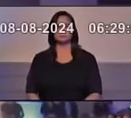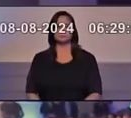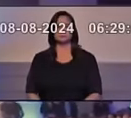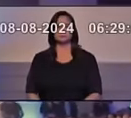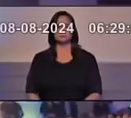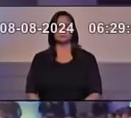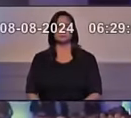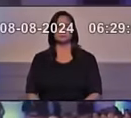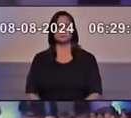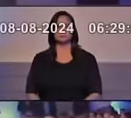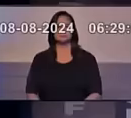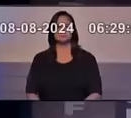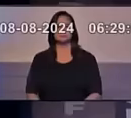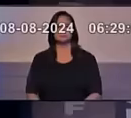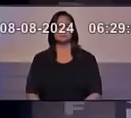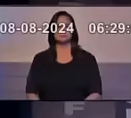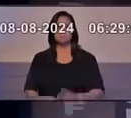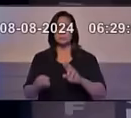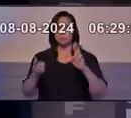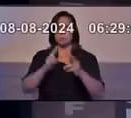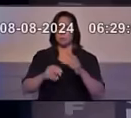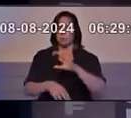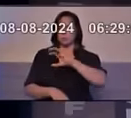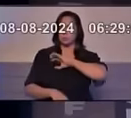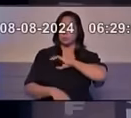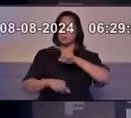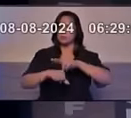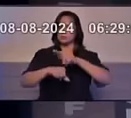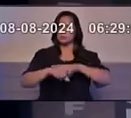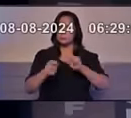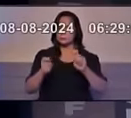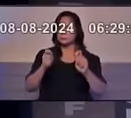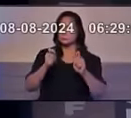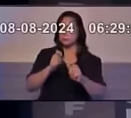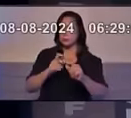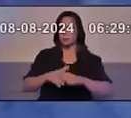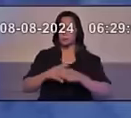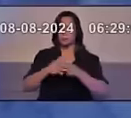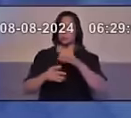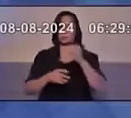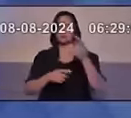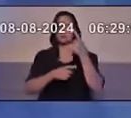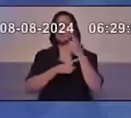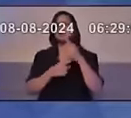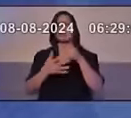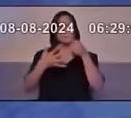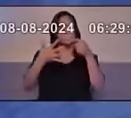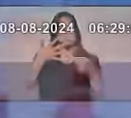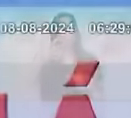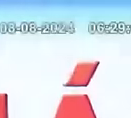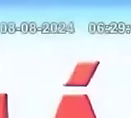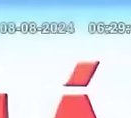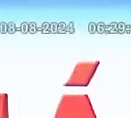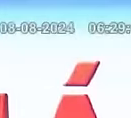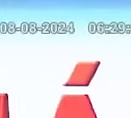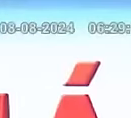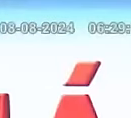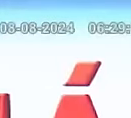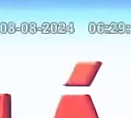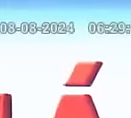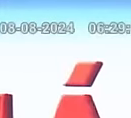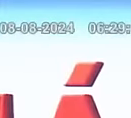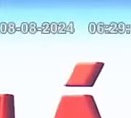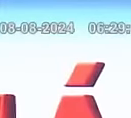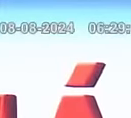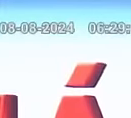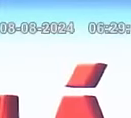no puede asumir una institución, mucha gente en ese momento, eso no es una institución para una mujer, eso no es una institución para Faride, eso no es,